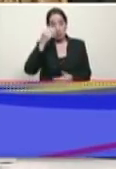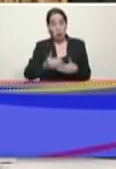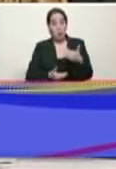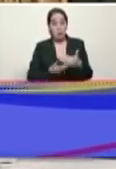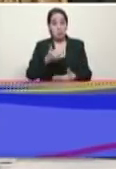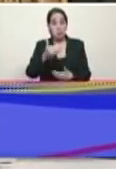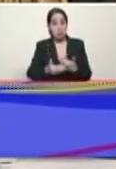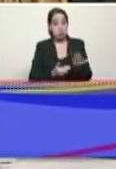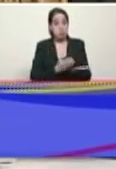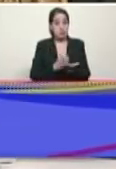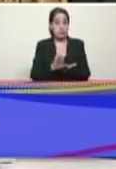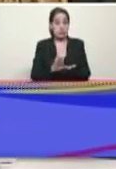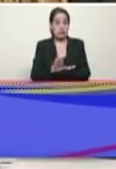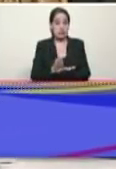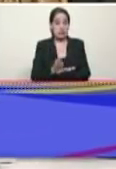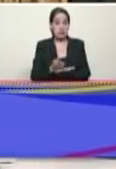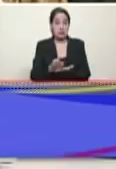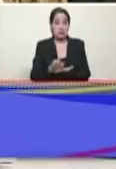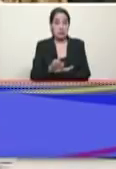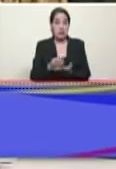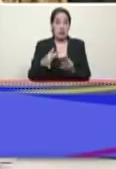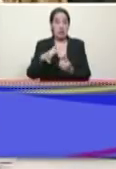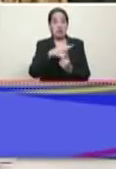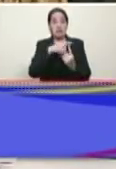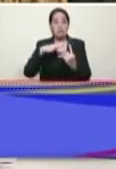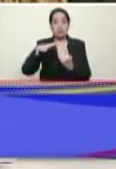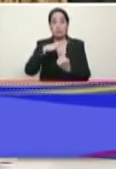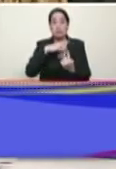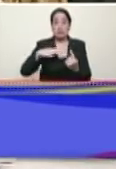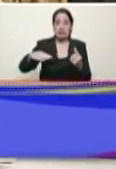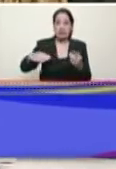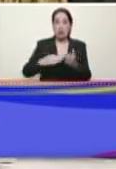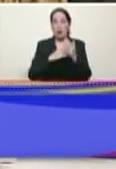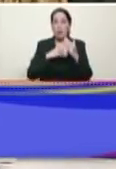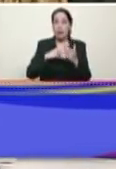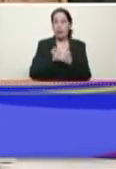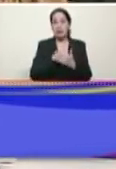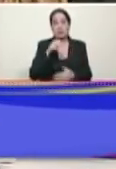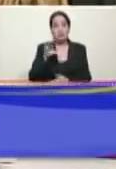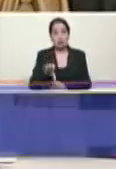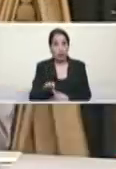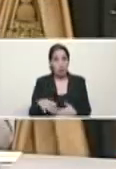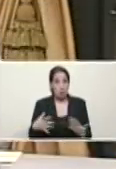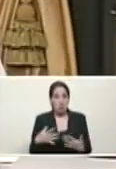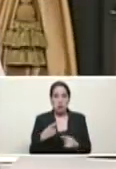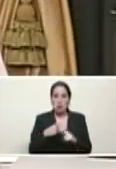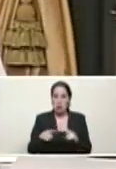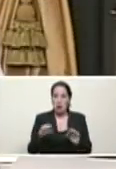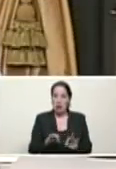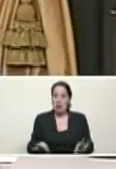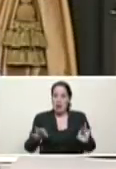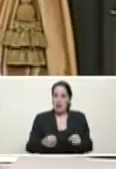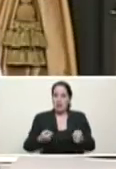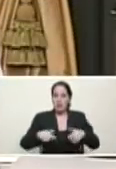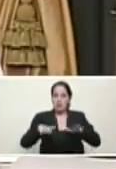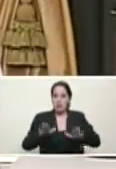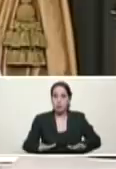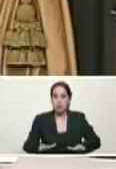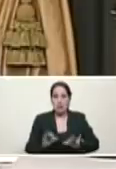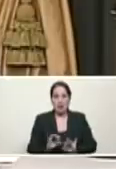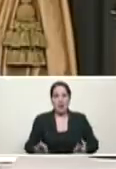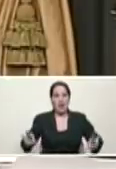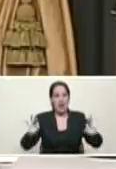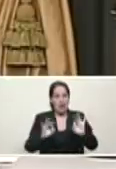En medio de un golpe de Estado, en medio de amenazas de invasión militar, nada se ha parado. En medio del